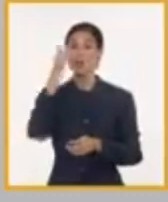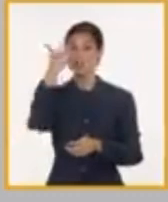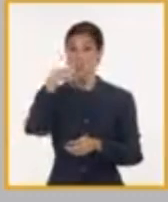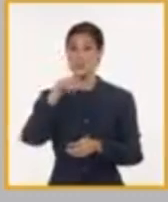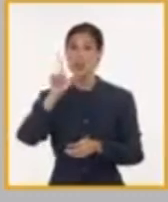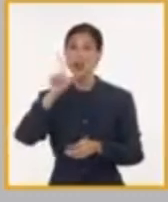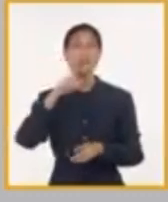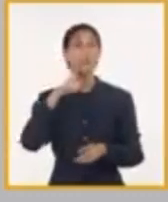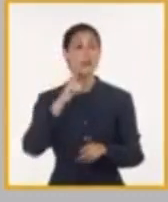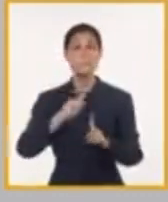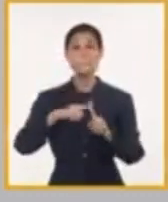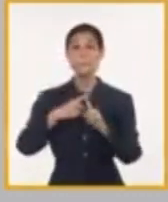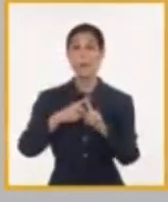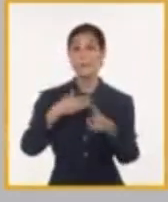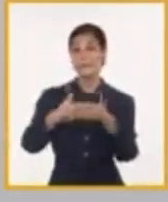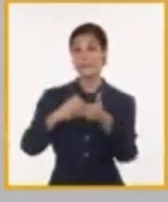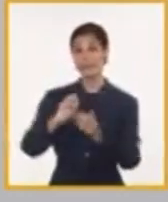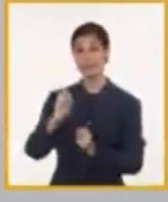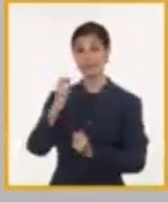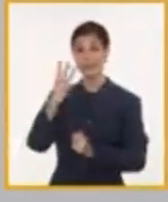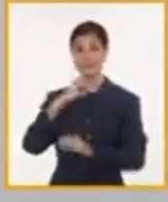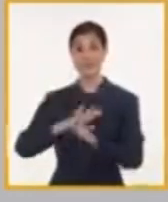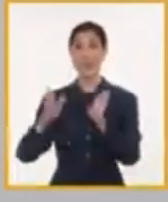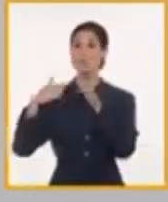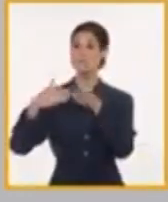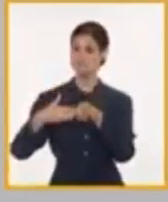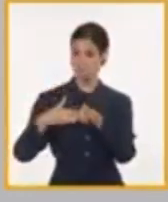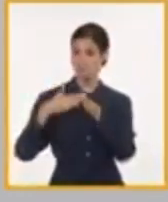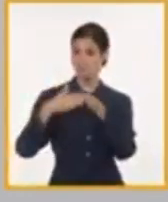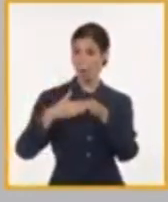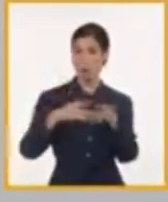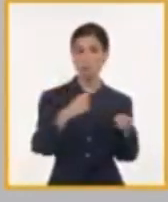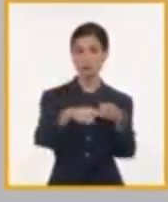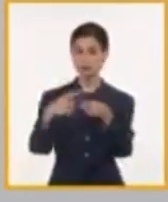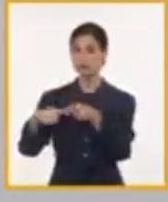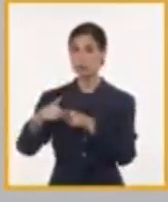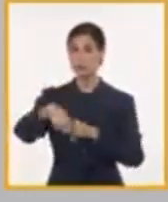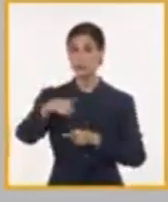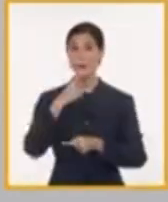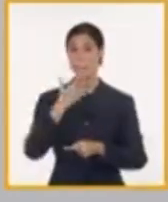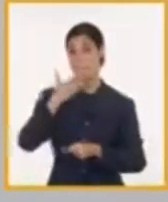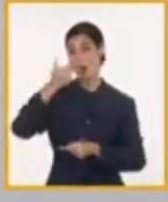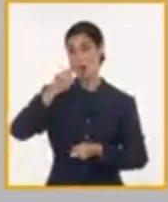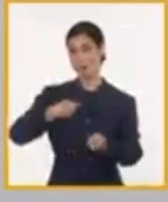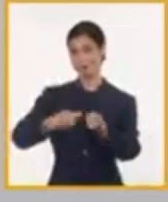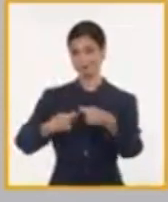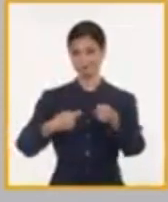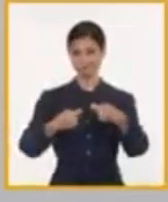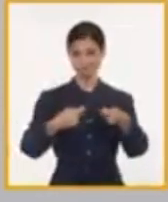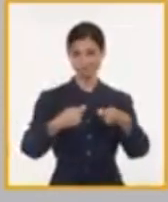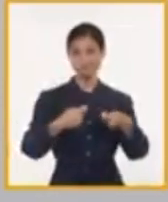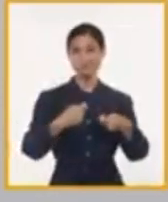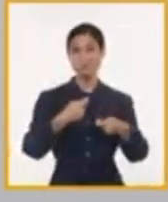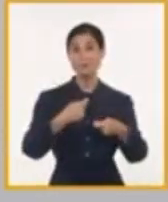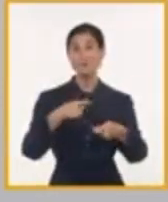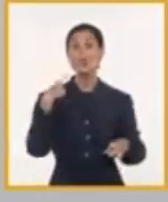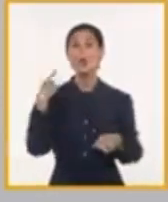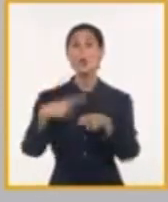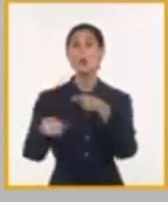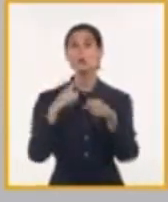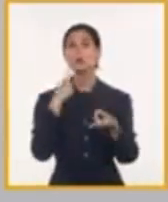exterior, ya sea importación o exportaciones de nuestras producciones. Tenemos una empresa comercializadora